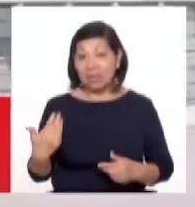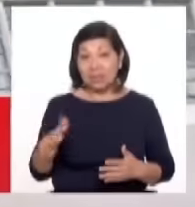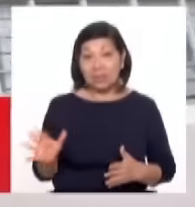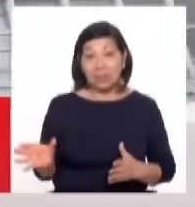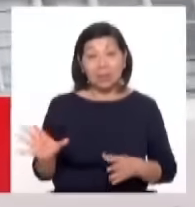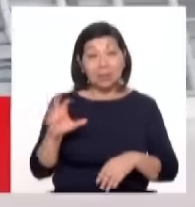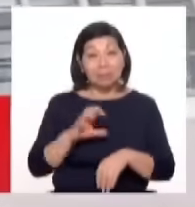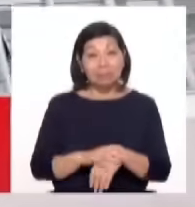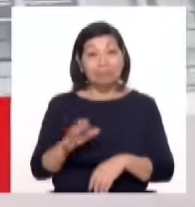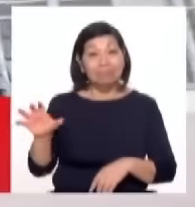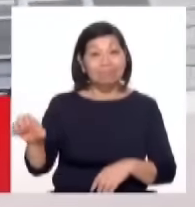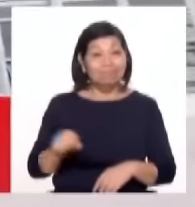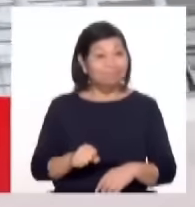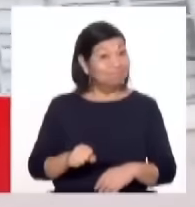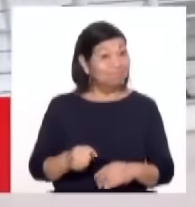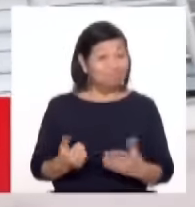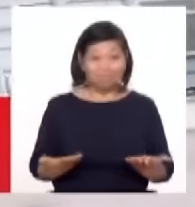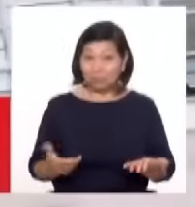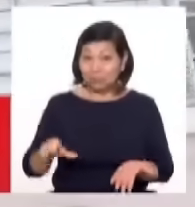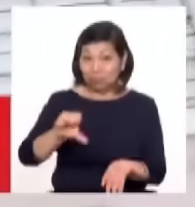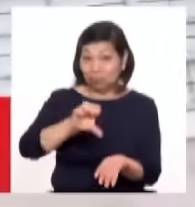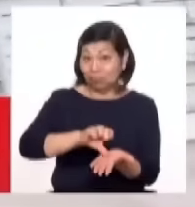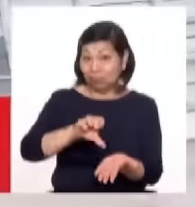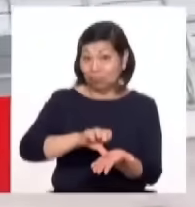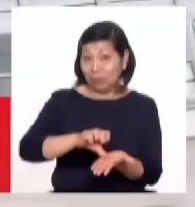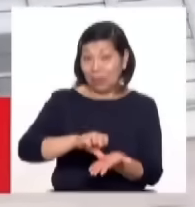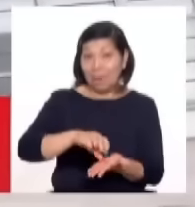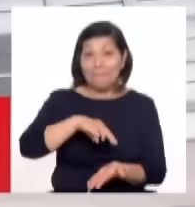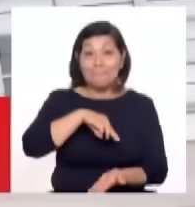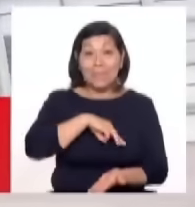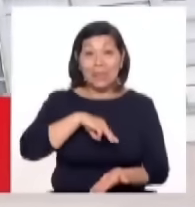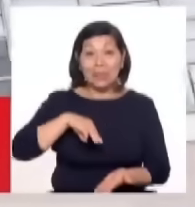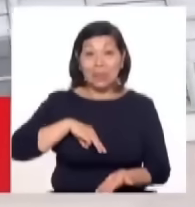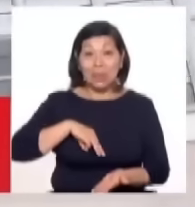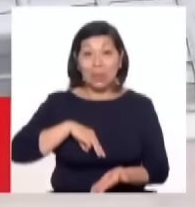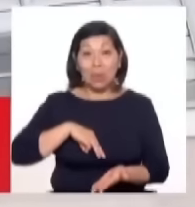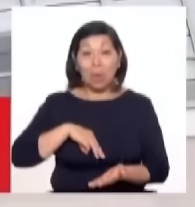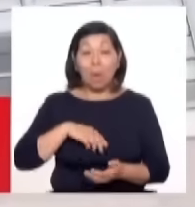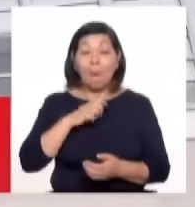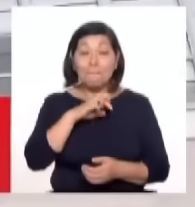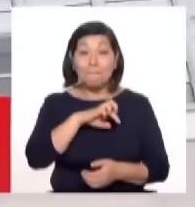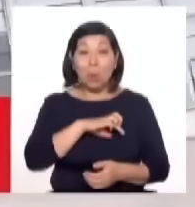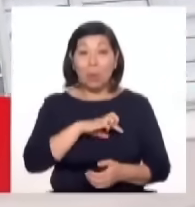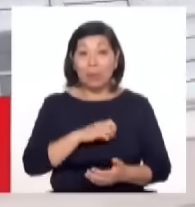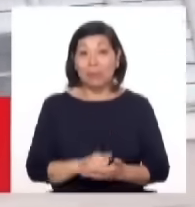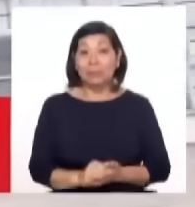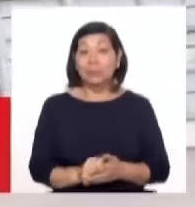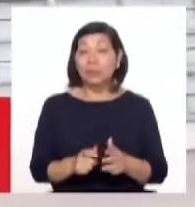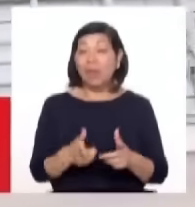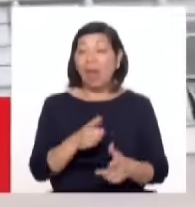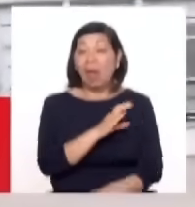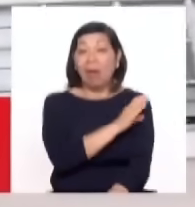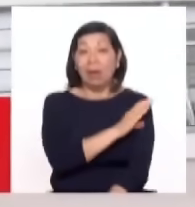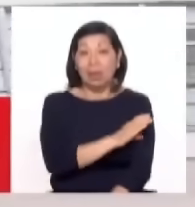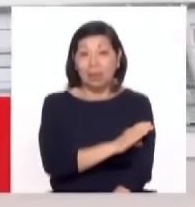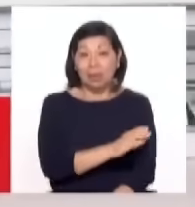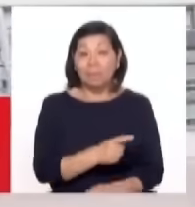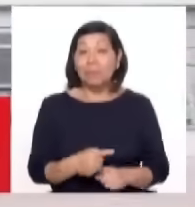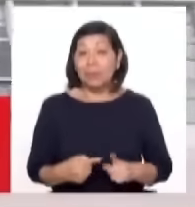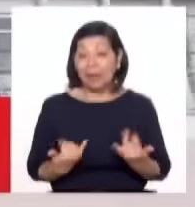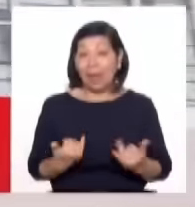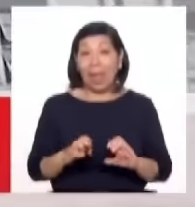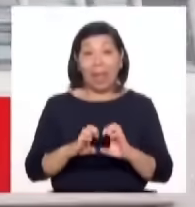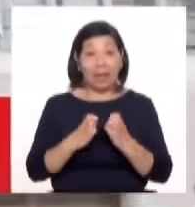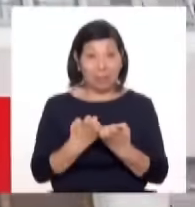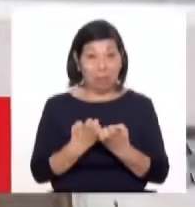un detenido. Esto no habría sido aquí en la sede del Ministerio Público, sino en una clínica local. Indicar también que el